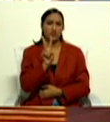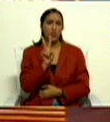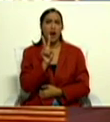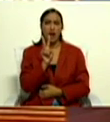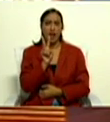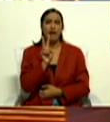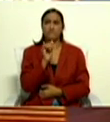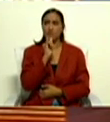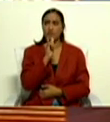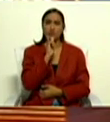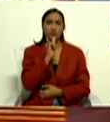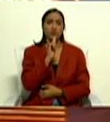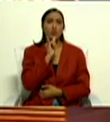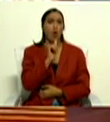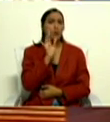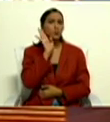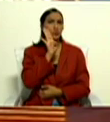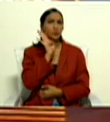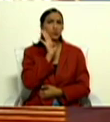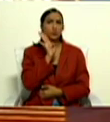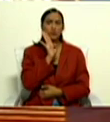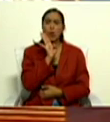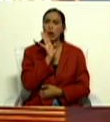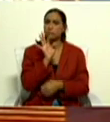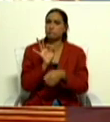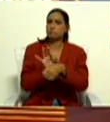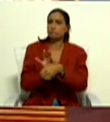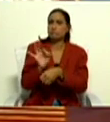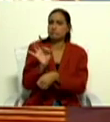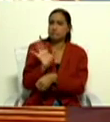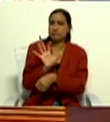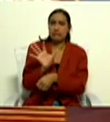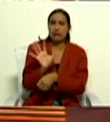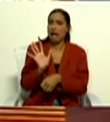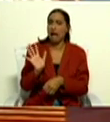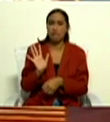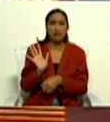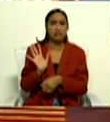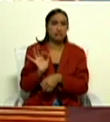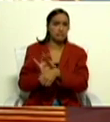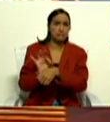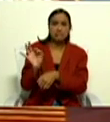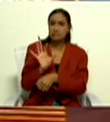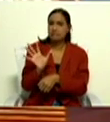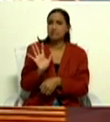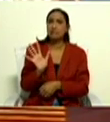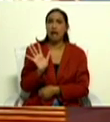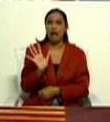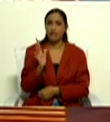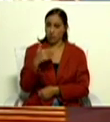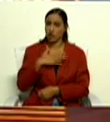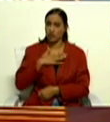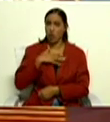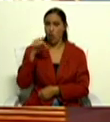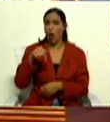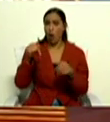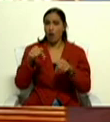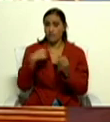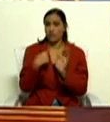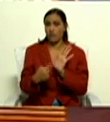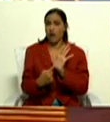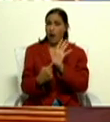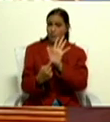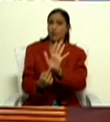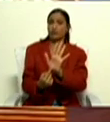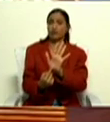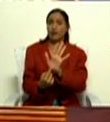distorsionar hechos gravísimos como el que voy hoy a revelar en esta